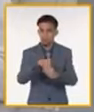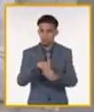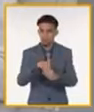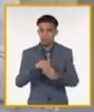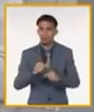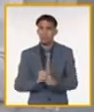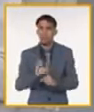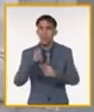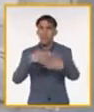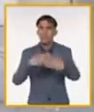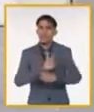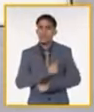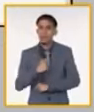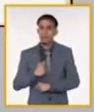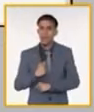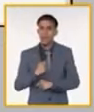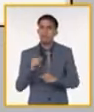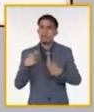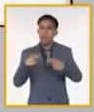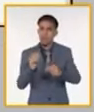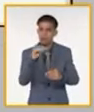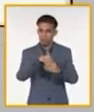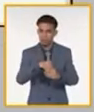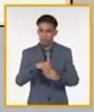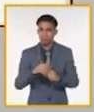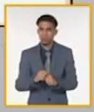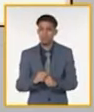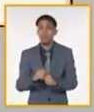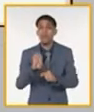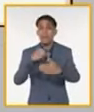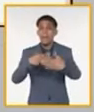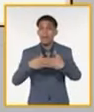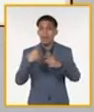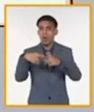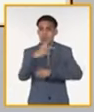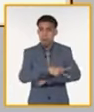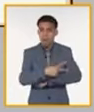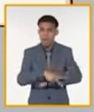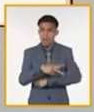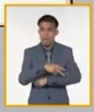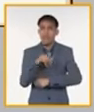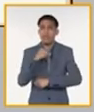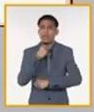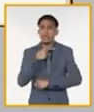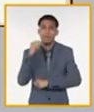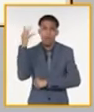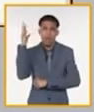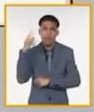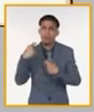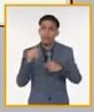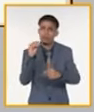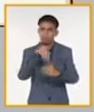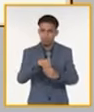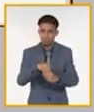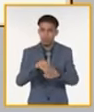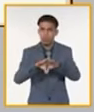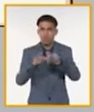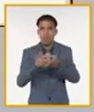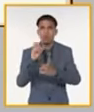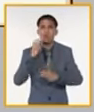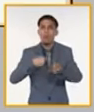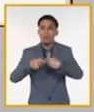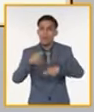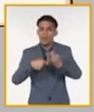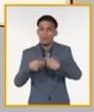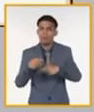estatales las empresas mixtas empresas extranjeras que también participan en en el desarrollo y y en el comercio en nuestro